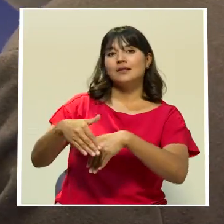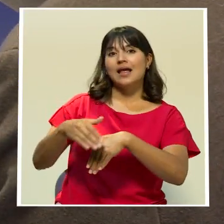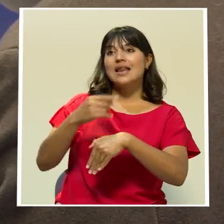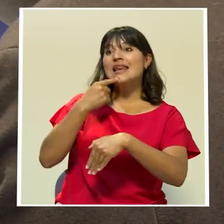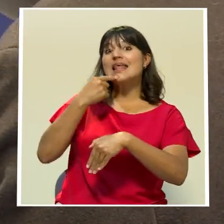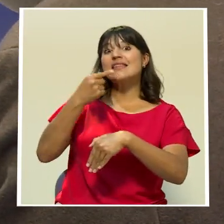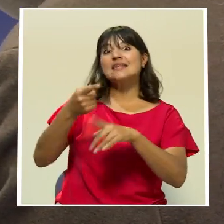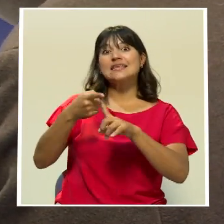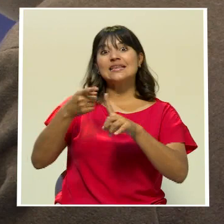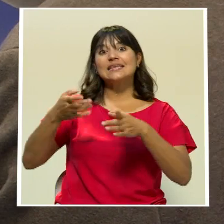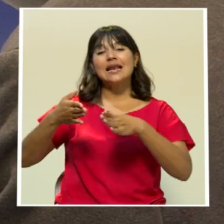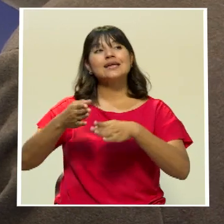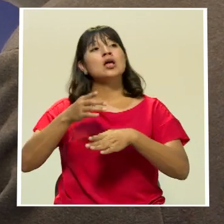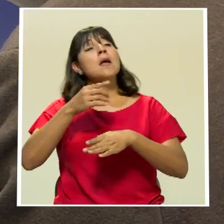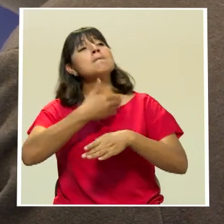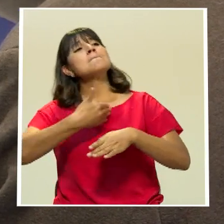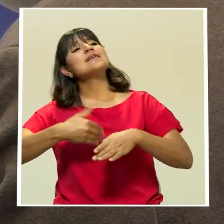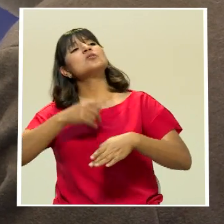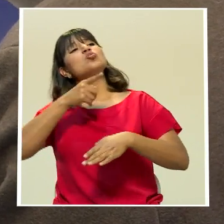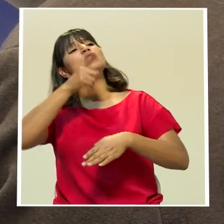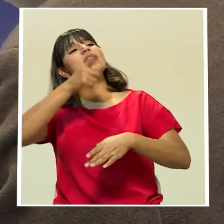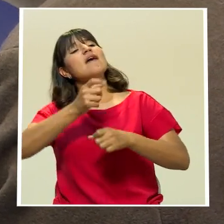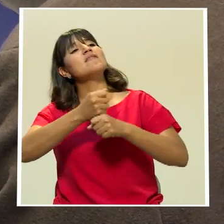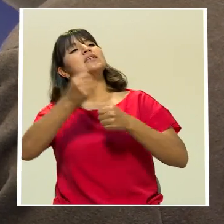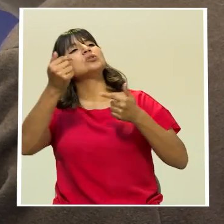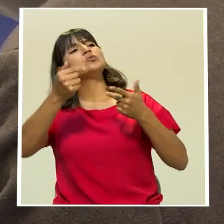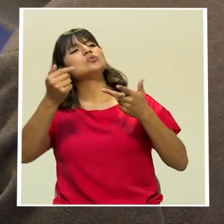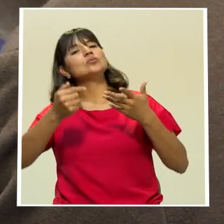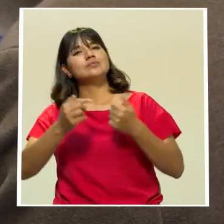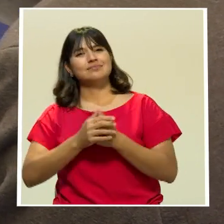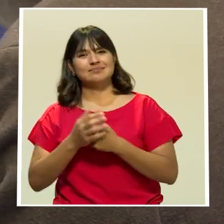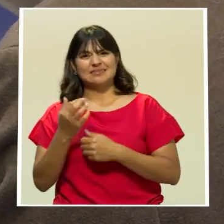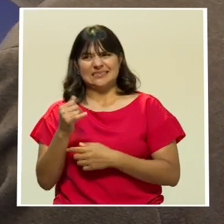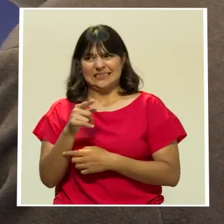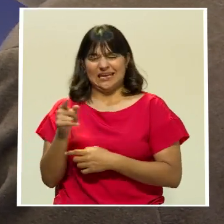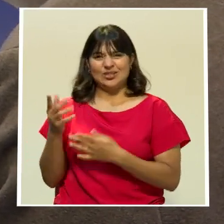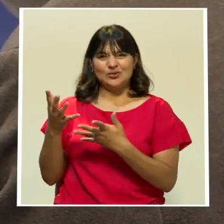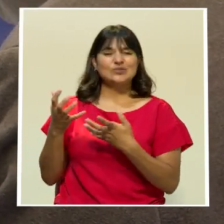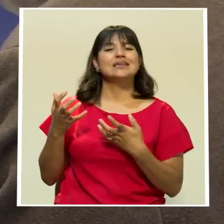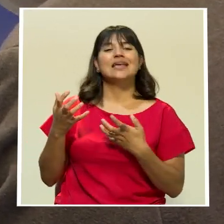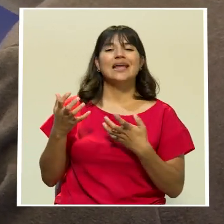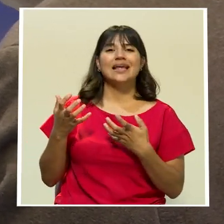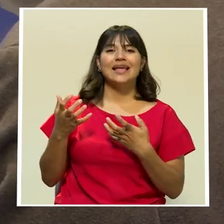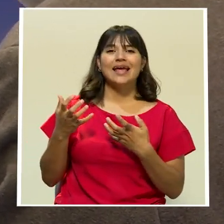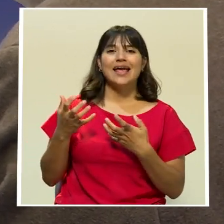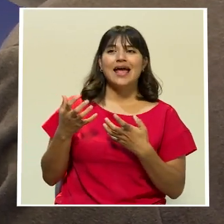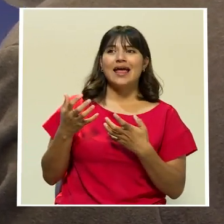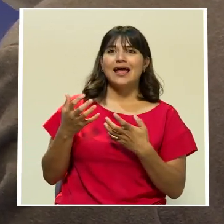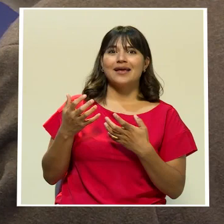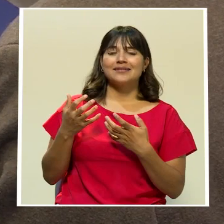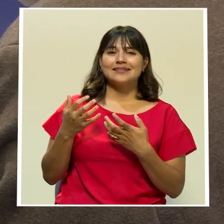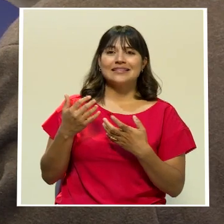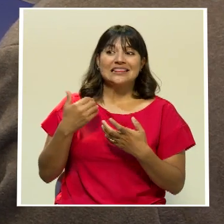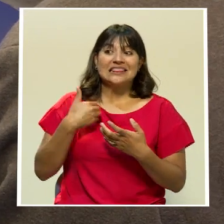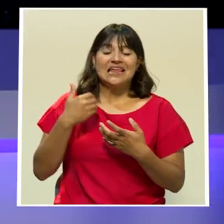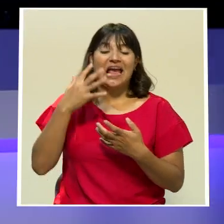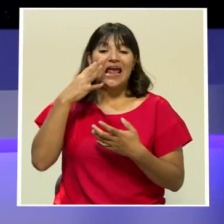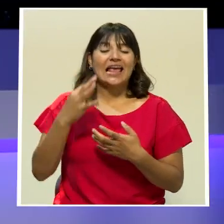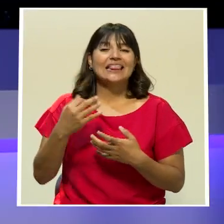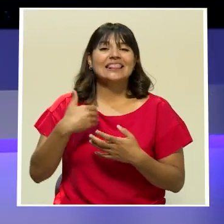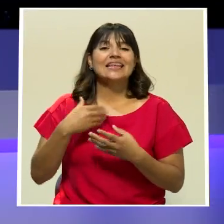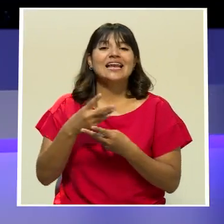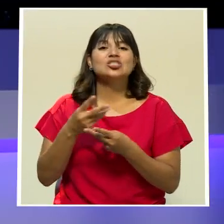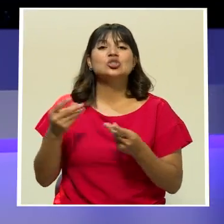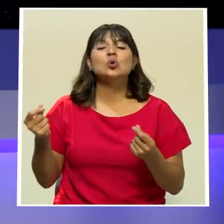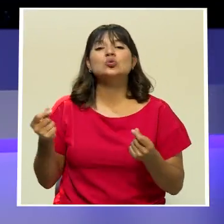Si ellos quieren tomar decisiones sobre los asuntos públicos, no tienen que consultarle a usted, Ernesto, ni tienen que consultarme a mí, tienen que consultarle